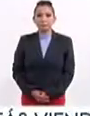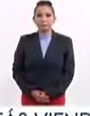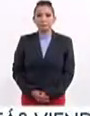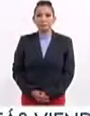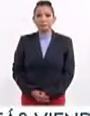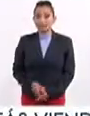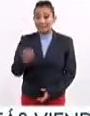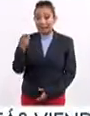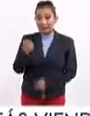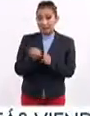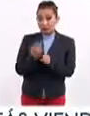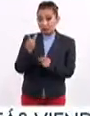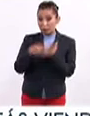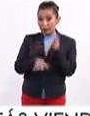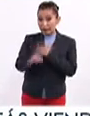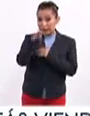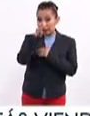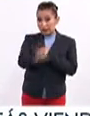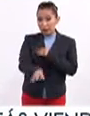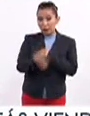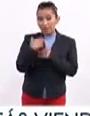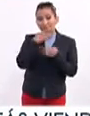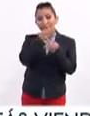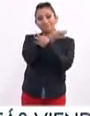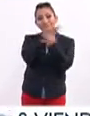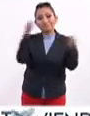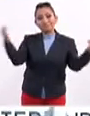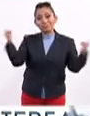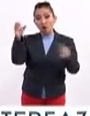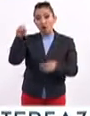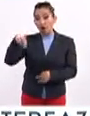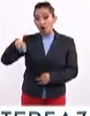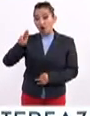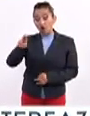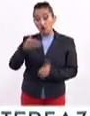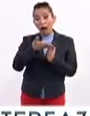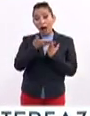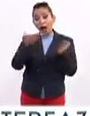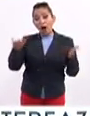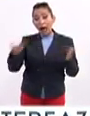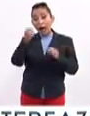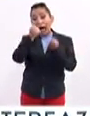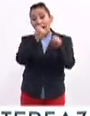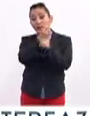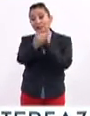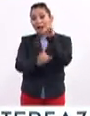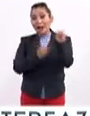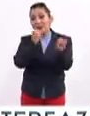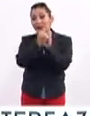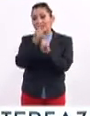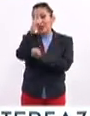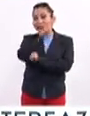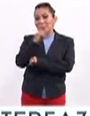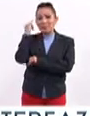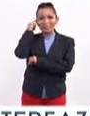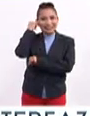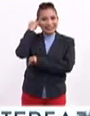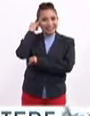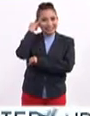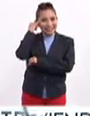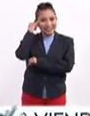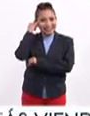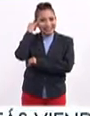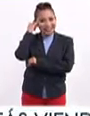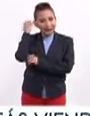Y bueno, este año 2019 ha sido declarado por la Organización de las Naciones Unidas como el Año Internacional de las Lenguas